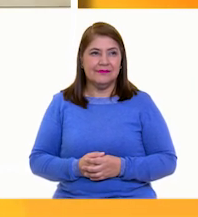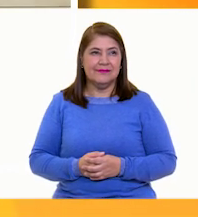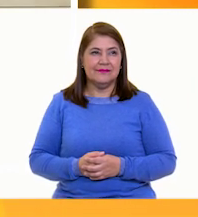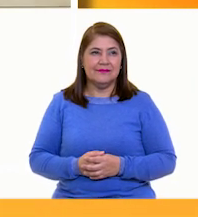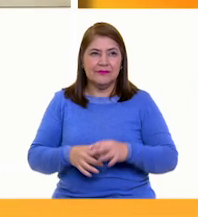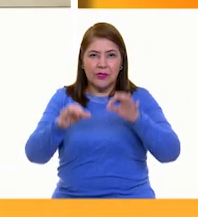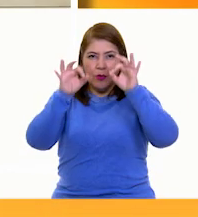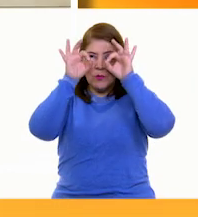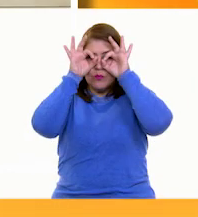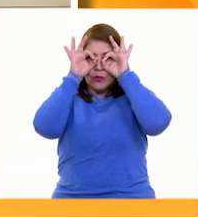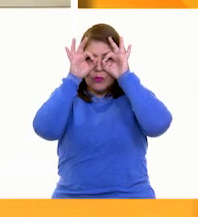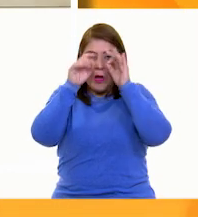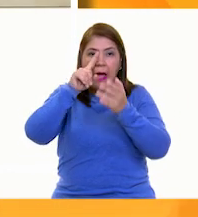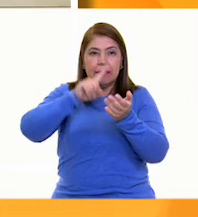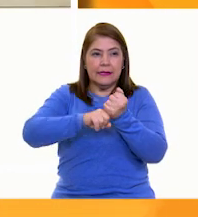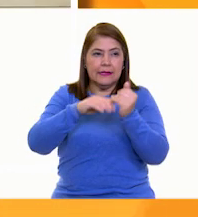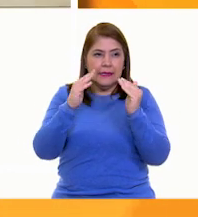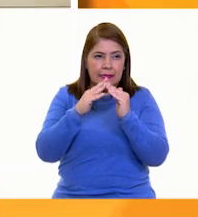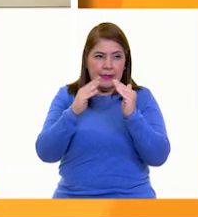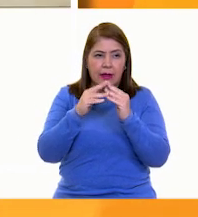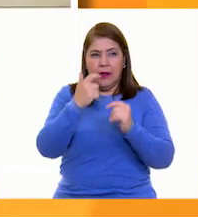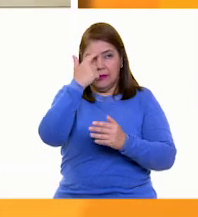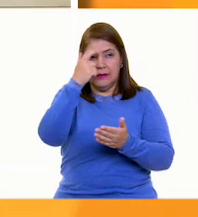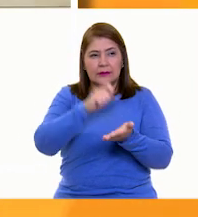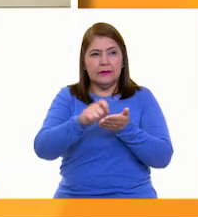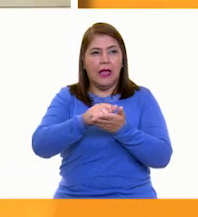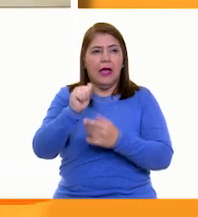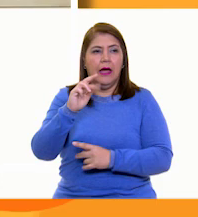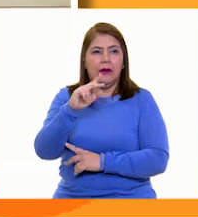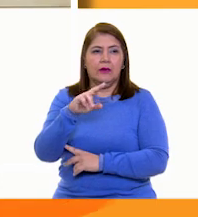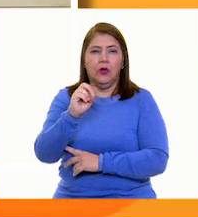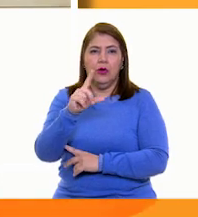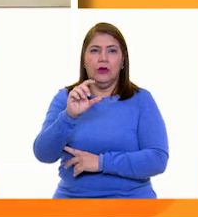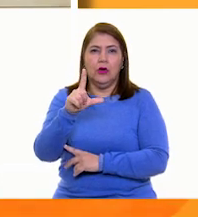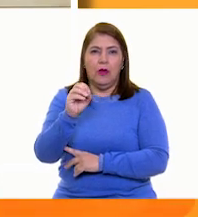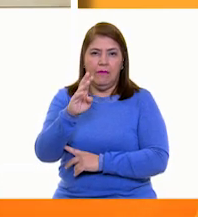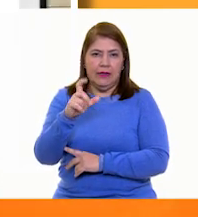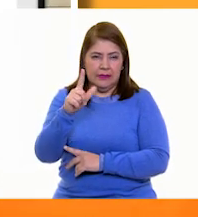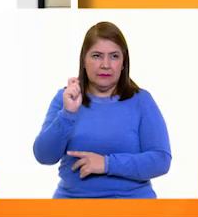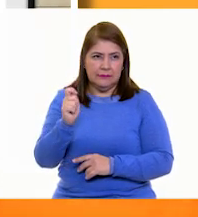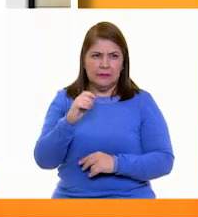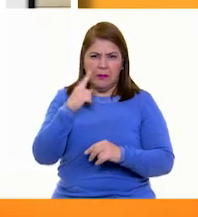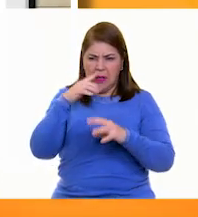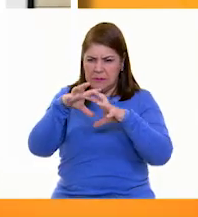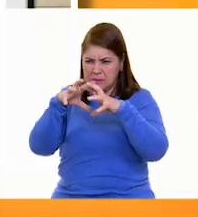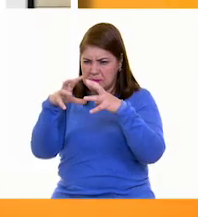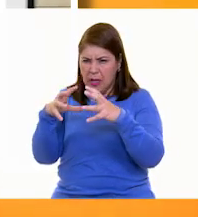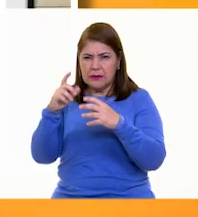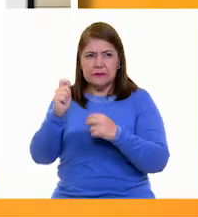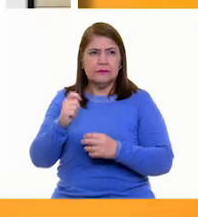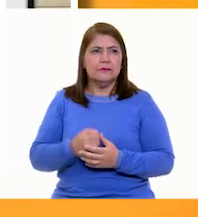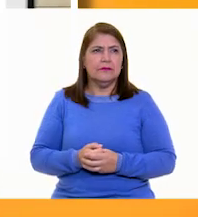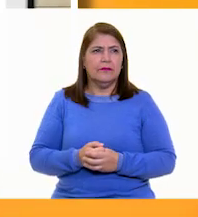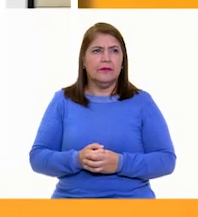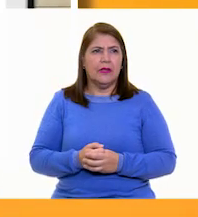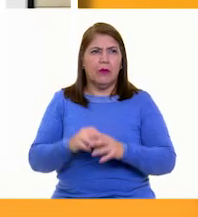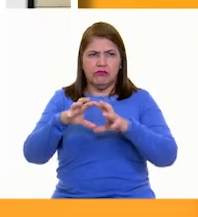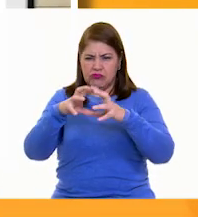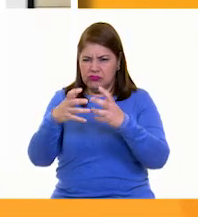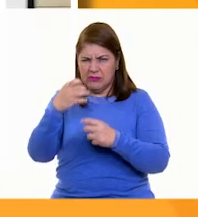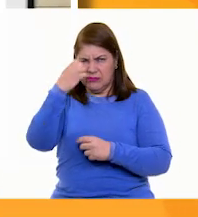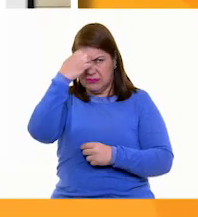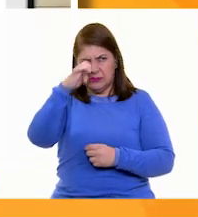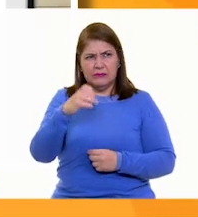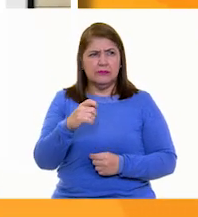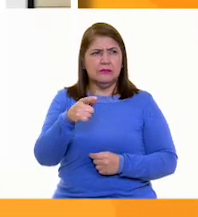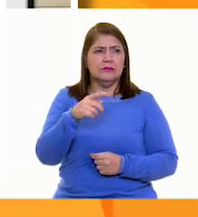Búho en casa. Arnold Dobell. Bultos extraños. Búho estaba en la